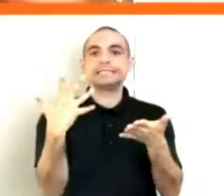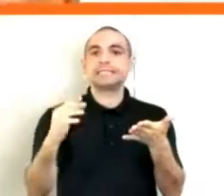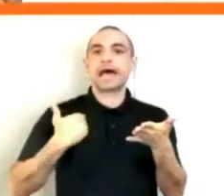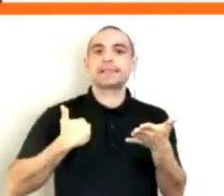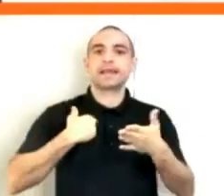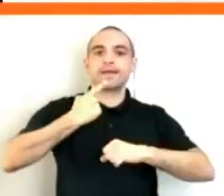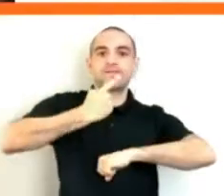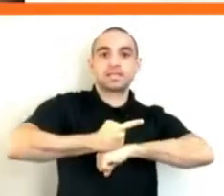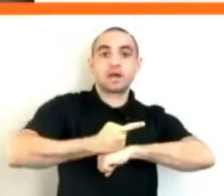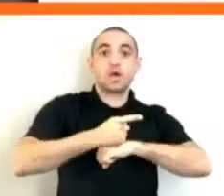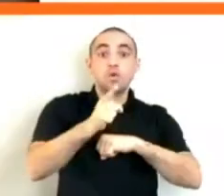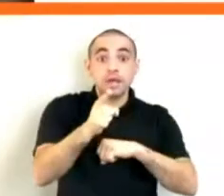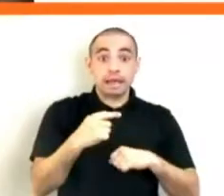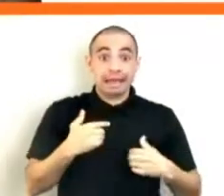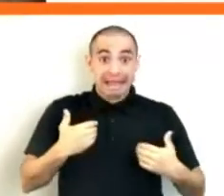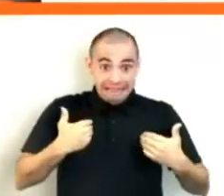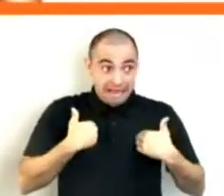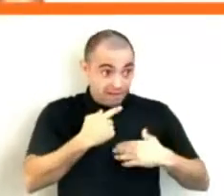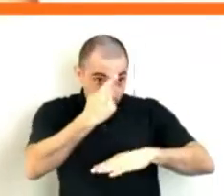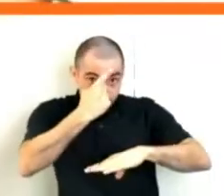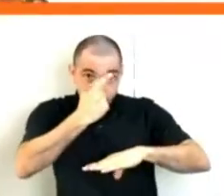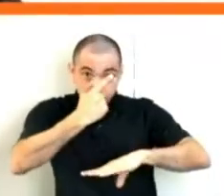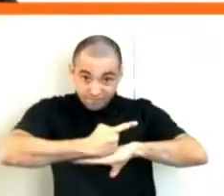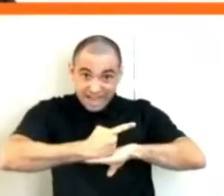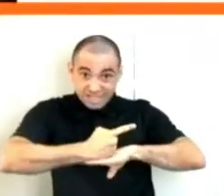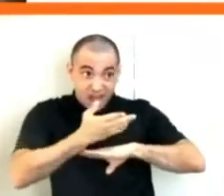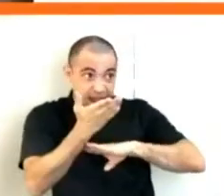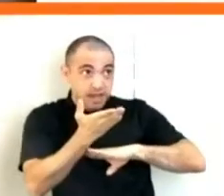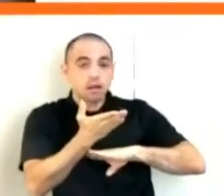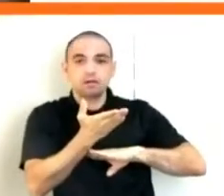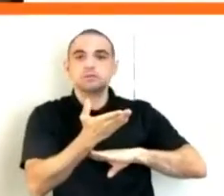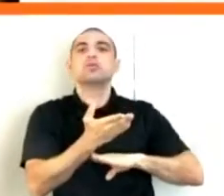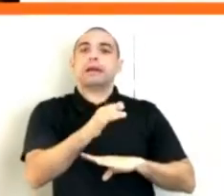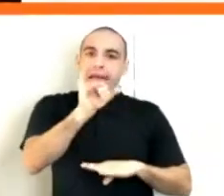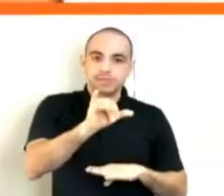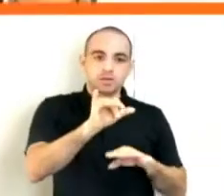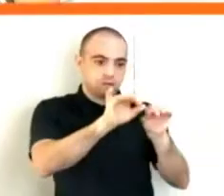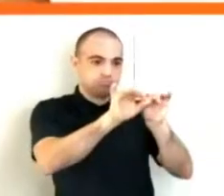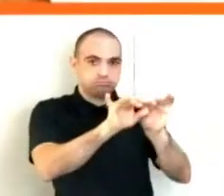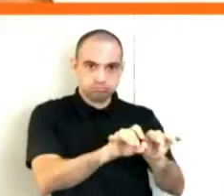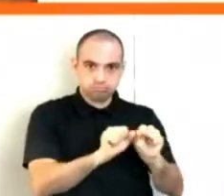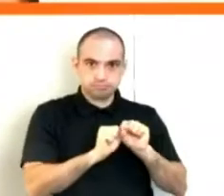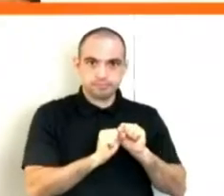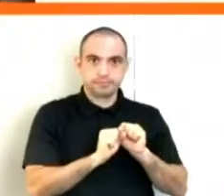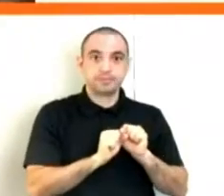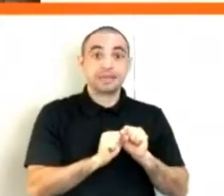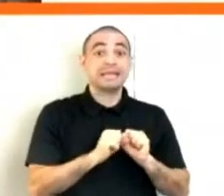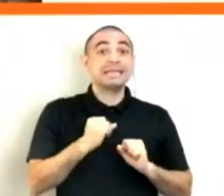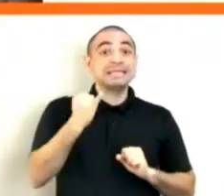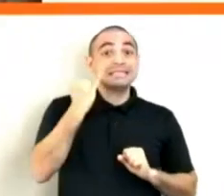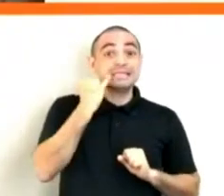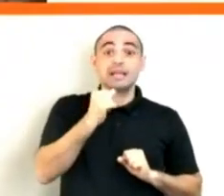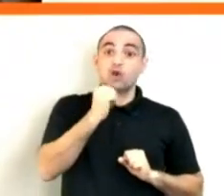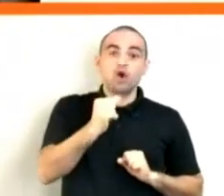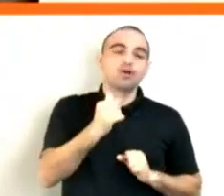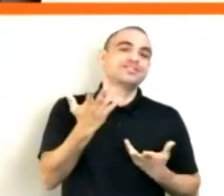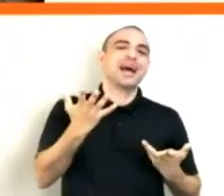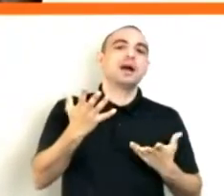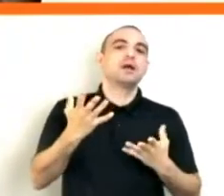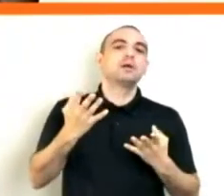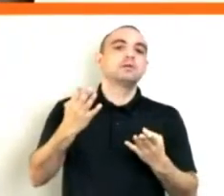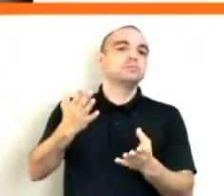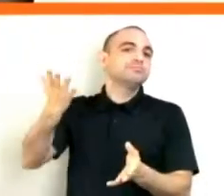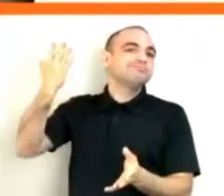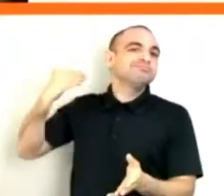reclamar las que tienen fecha. Si se fija en las semanas que tienen fecha, son semanas que ya pasaron. Porque como usted conoce, uno reclama